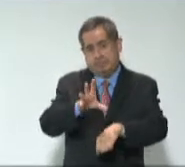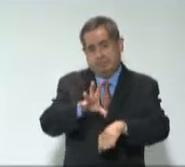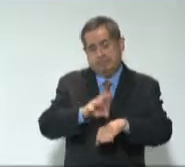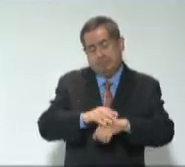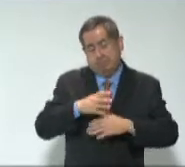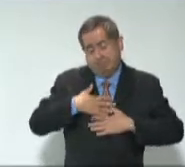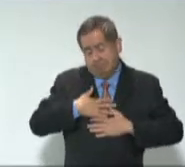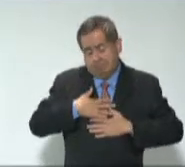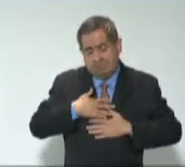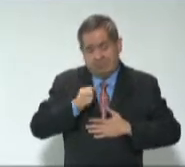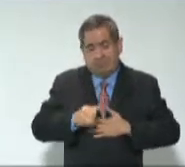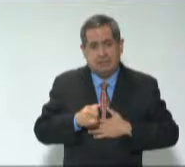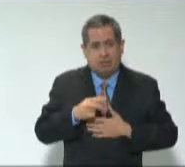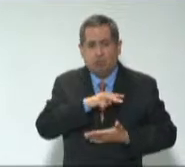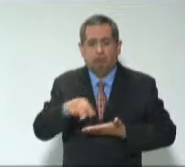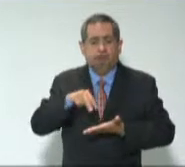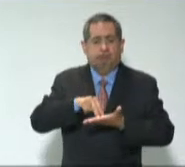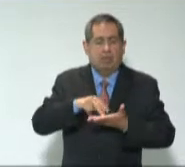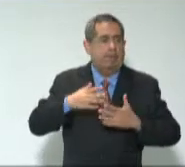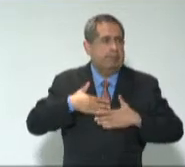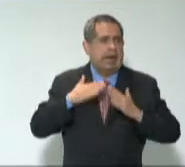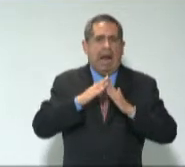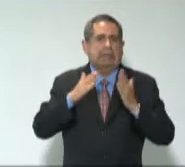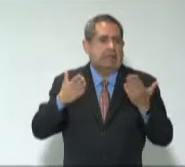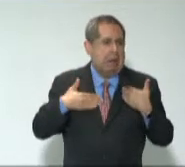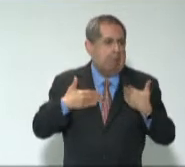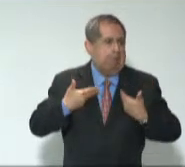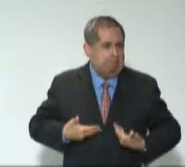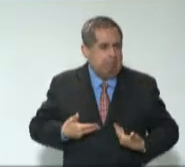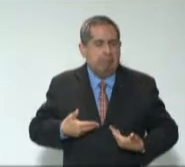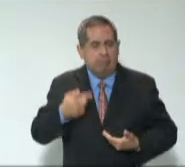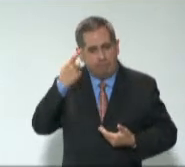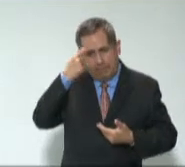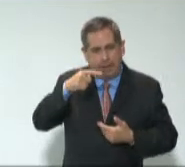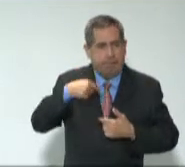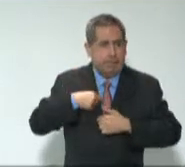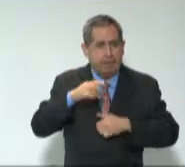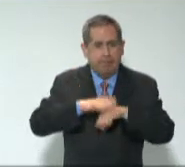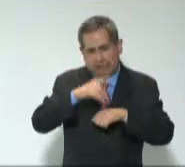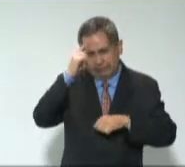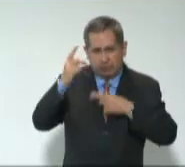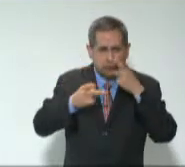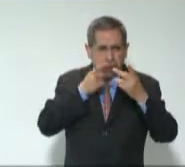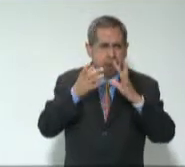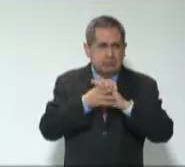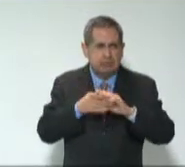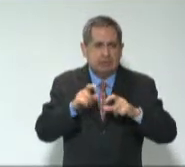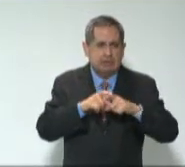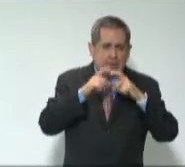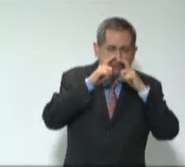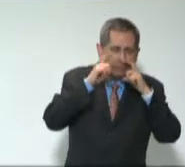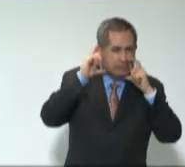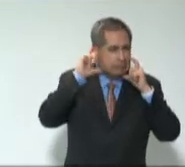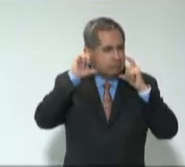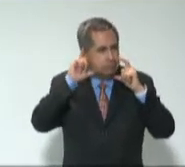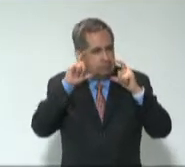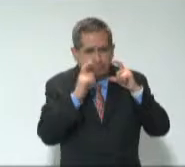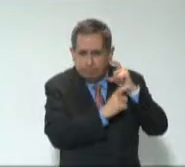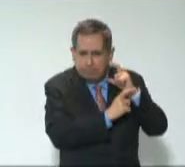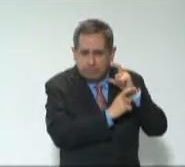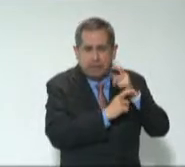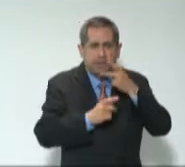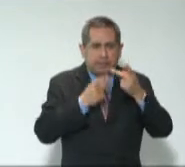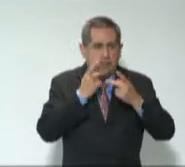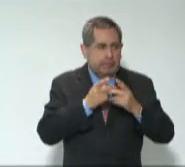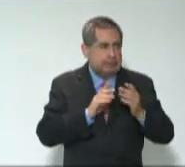a hablar de esa parte aparte que estoy en casa creo que es para mí más fácil me puedo quitar el tapabocas y este no poner en